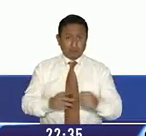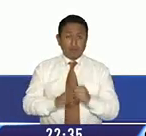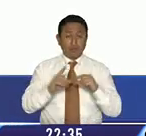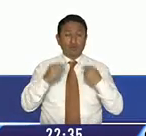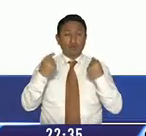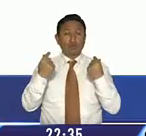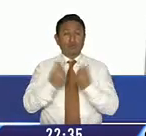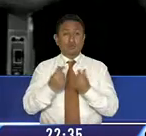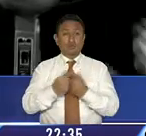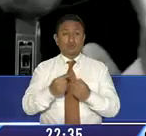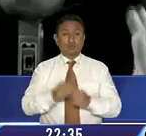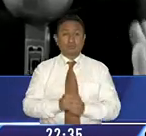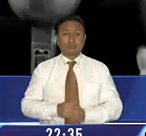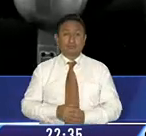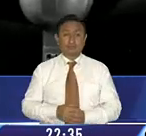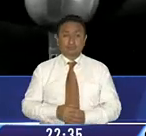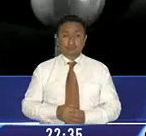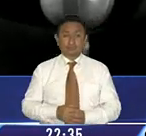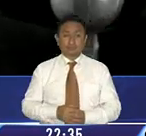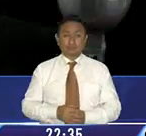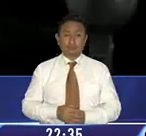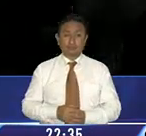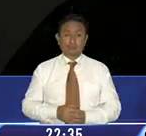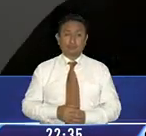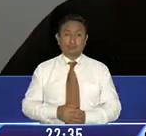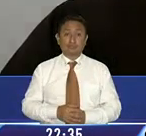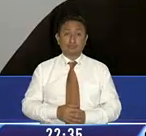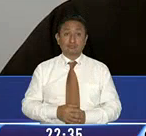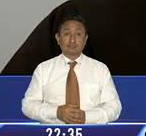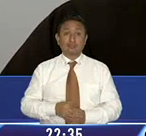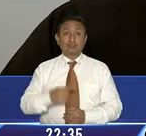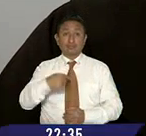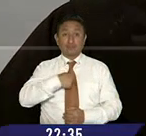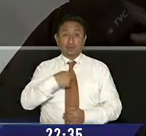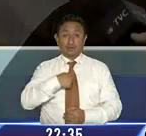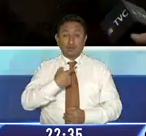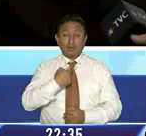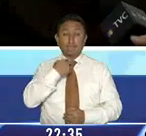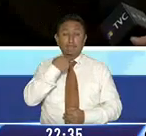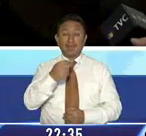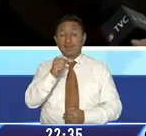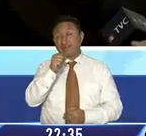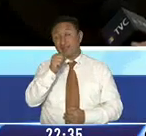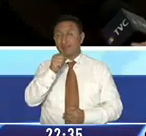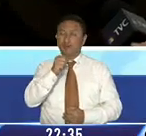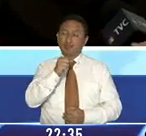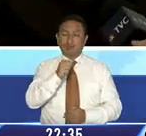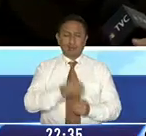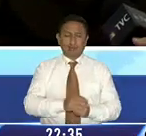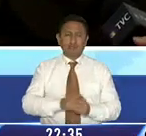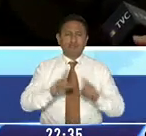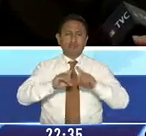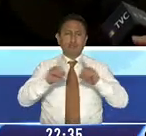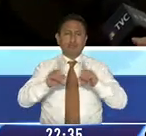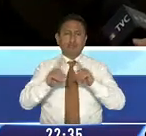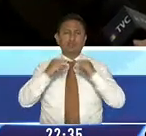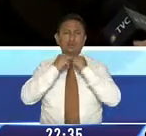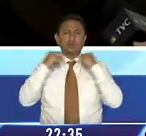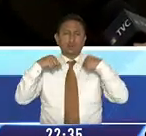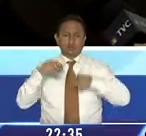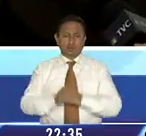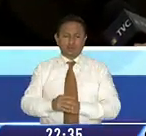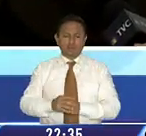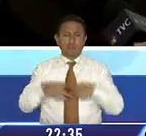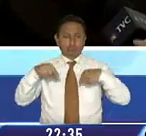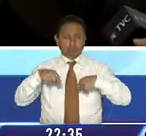grupo musical Solideo. Soy el vocalista del grupo, pues que está conformado por diferentes frailes que nos